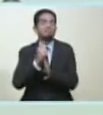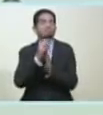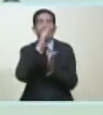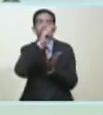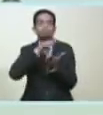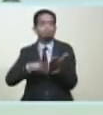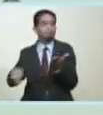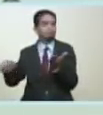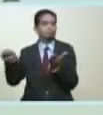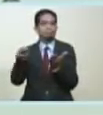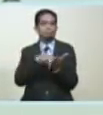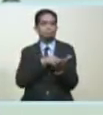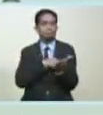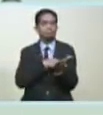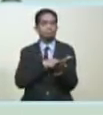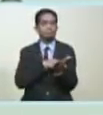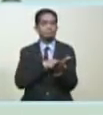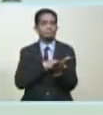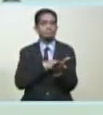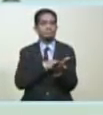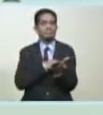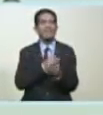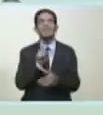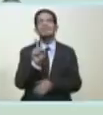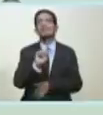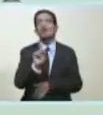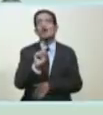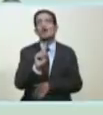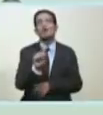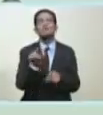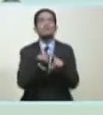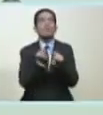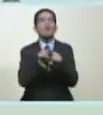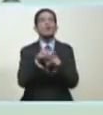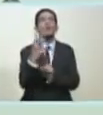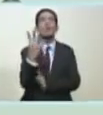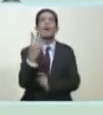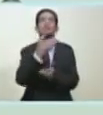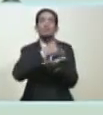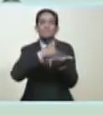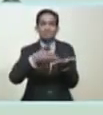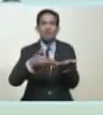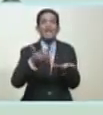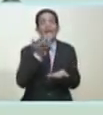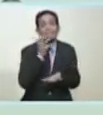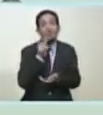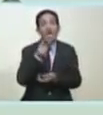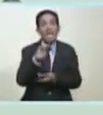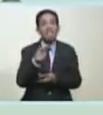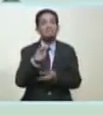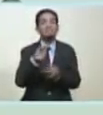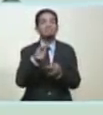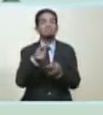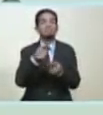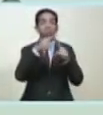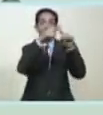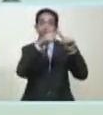hora, no en 4.500.000 votantes que se estimaba podía sacar él,